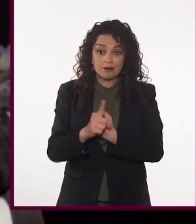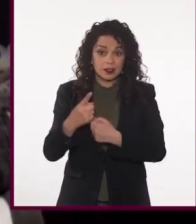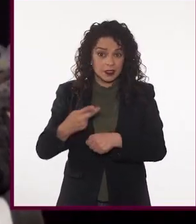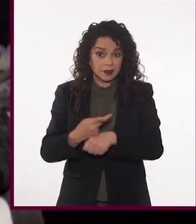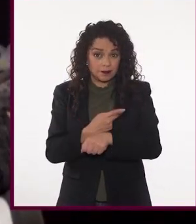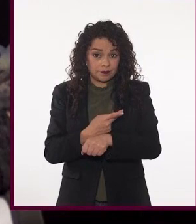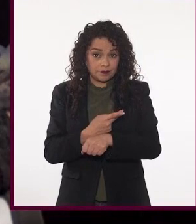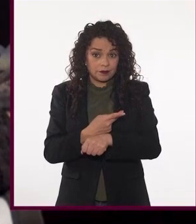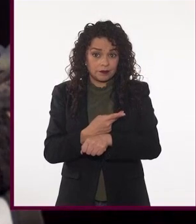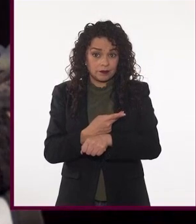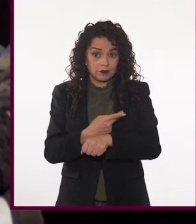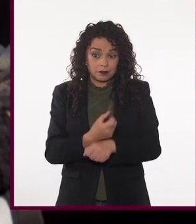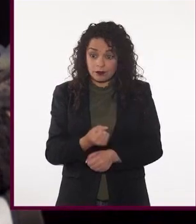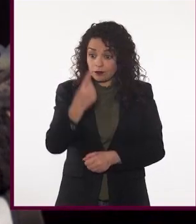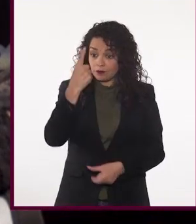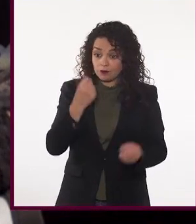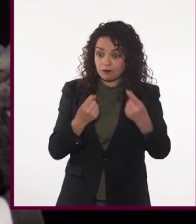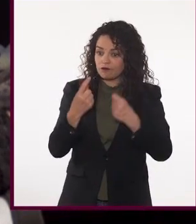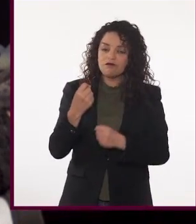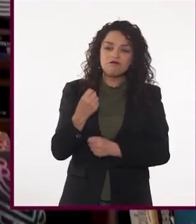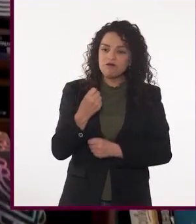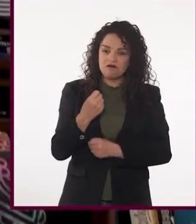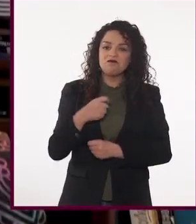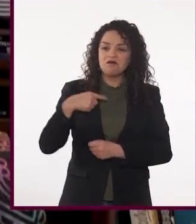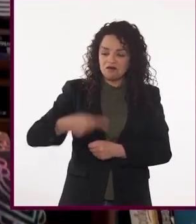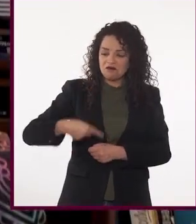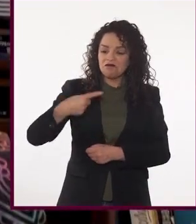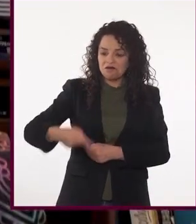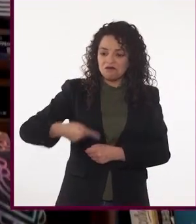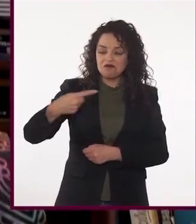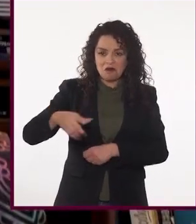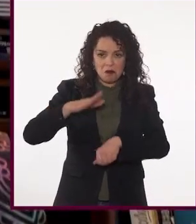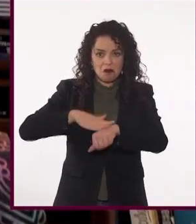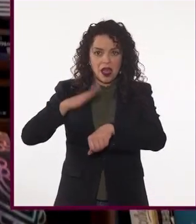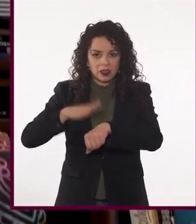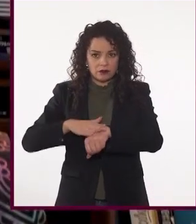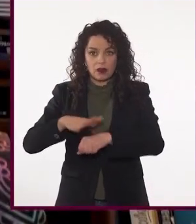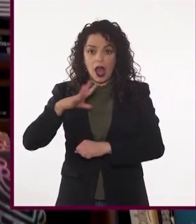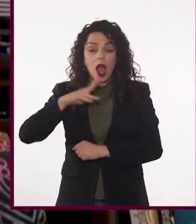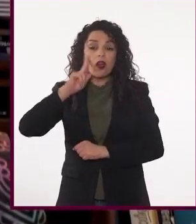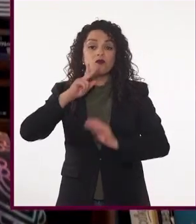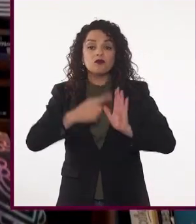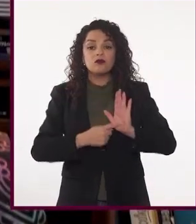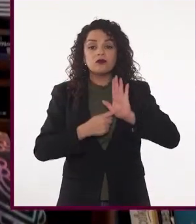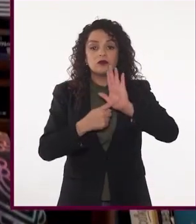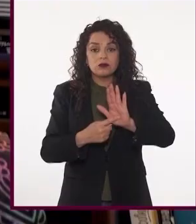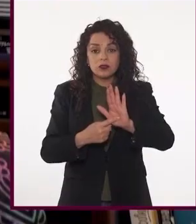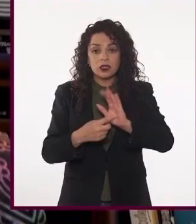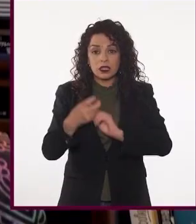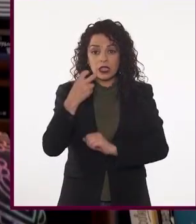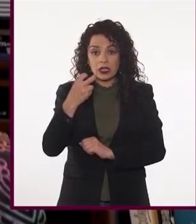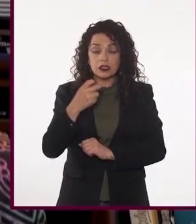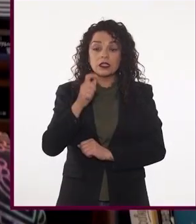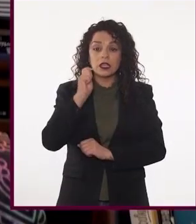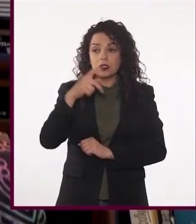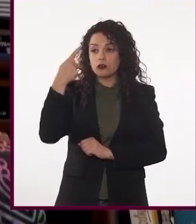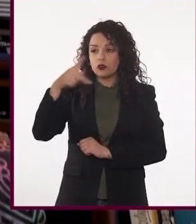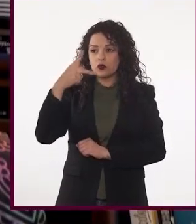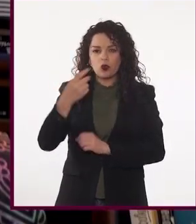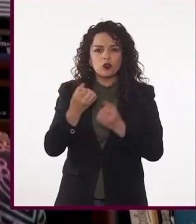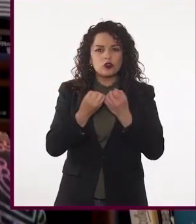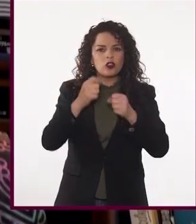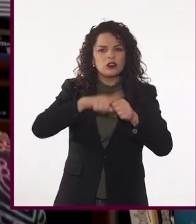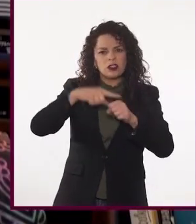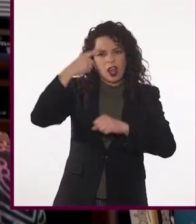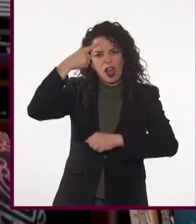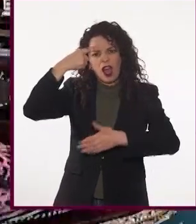manera sistemática y no por caso. Hay varias ideas acerca del acoso sexual que ponen en evidencia las creencias sociales